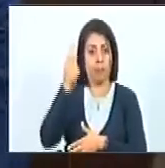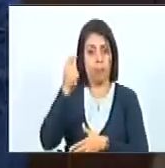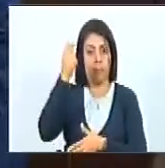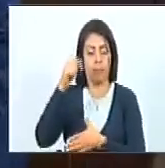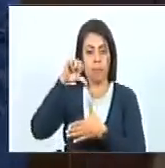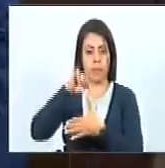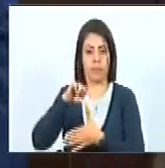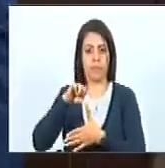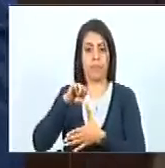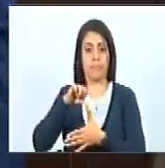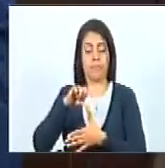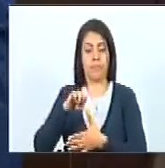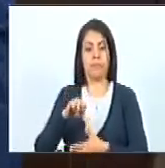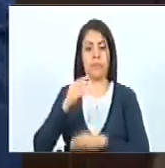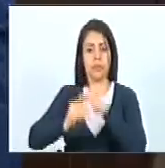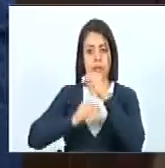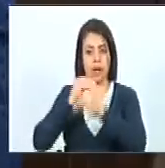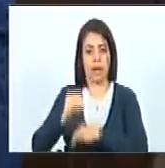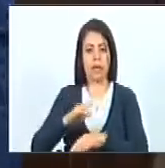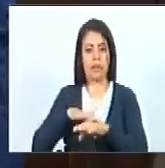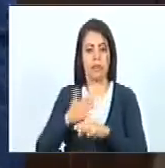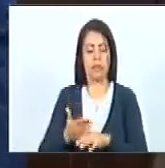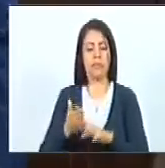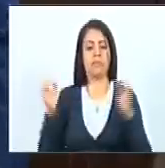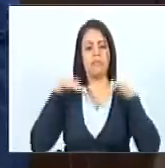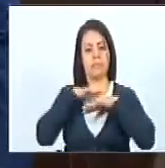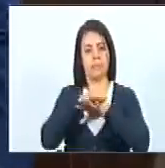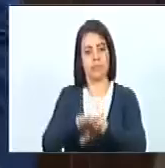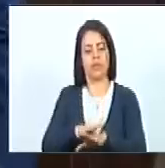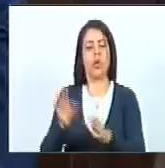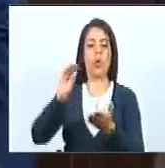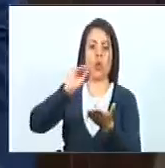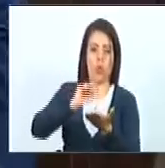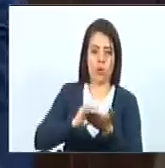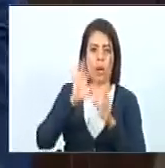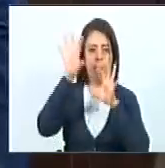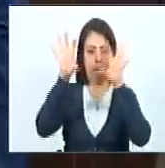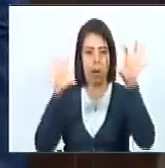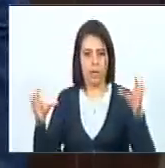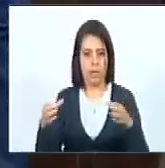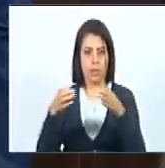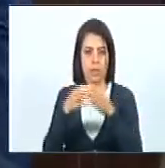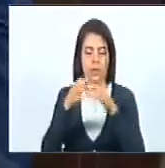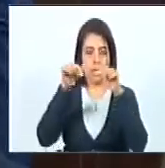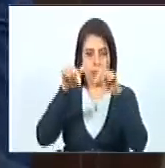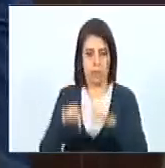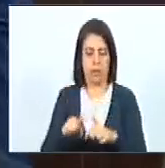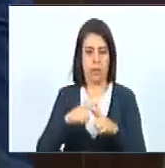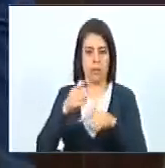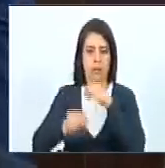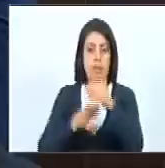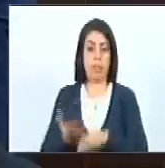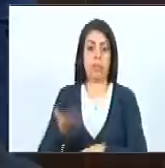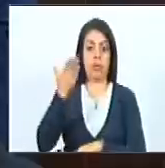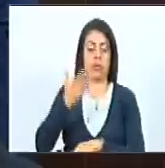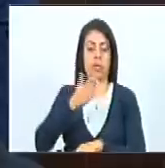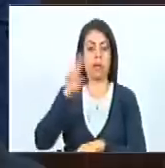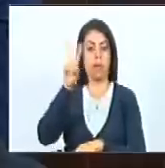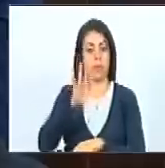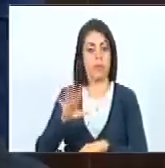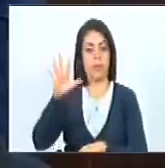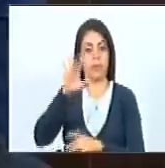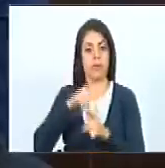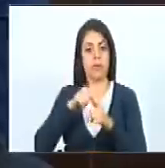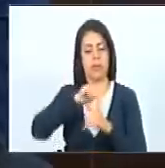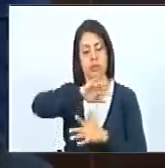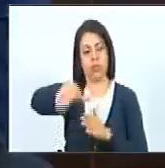es el parlamento que sencillamente será de integración de nuevo, y ese regreso a casa será importante para Venezuela